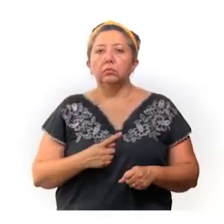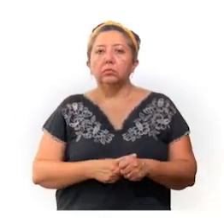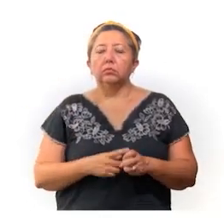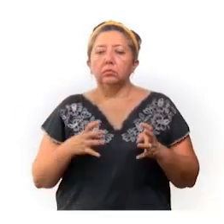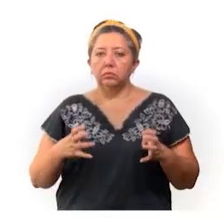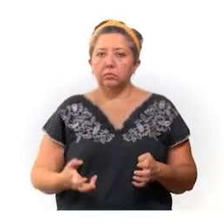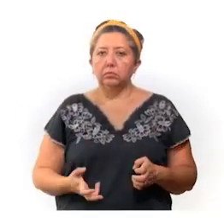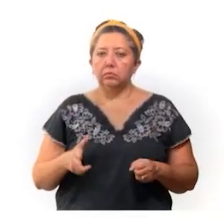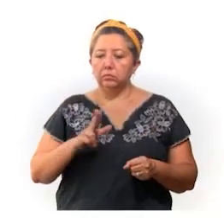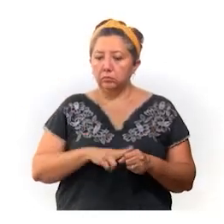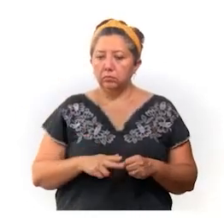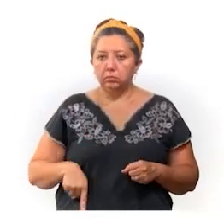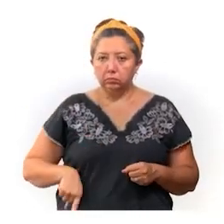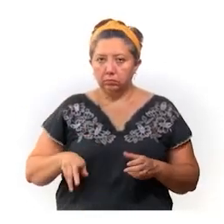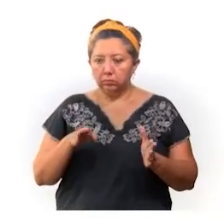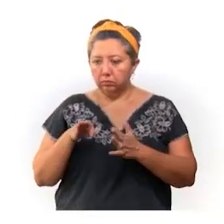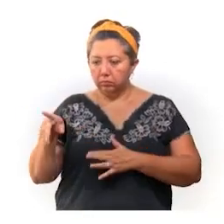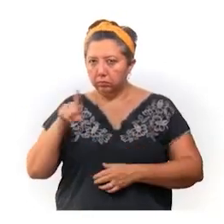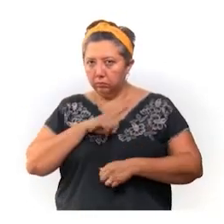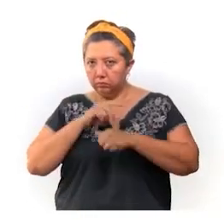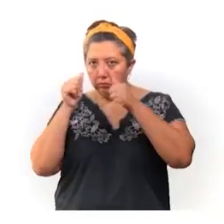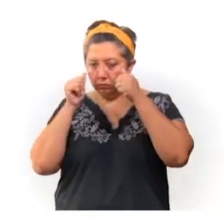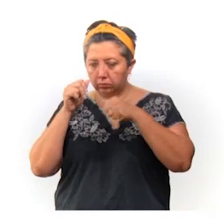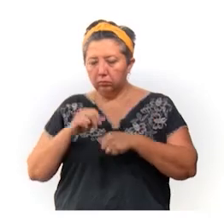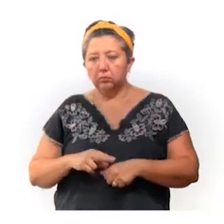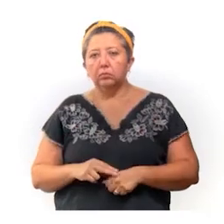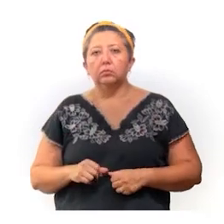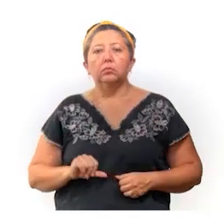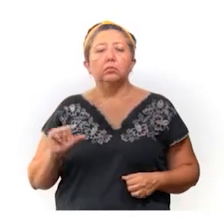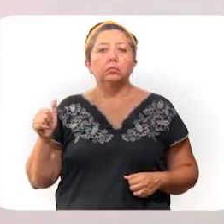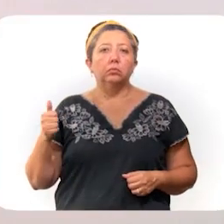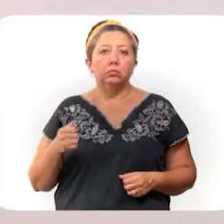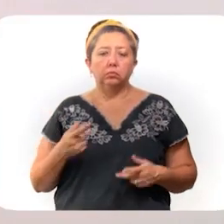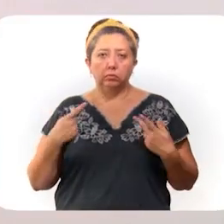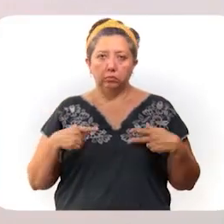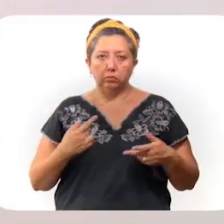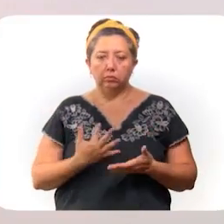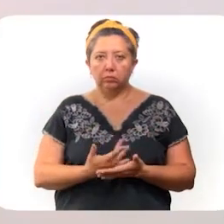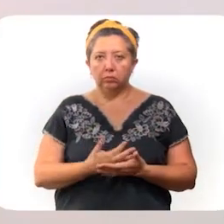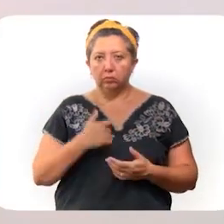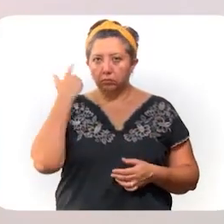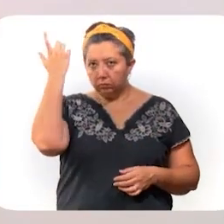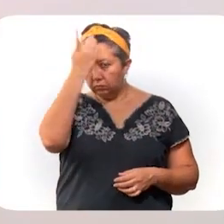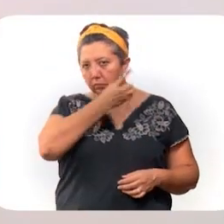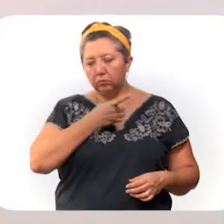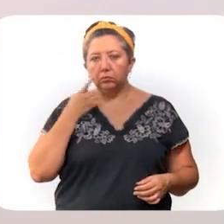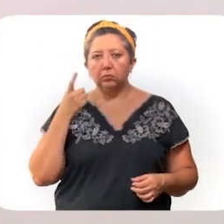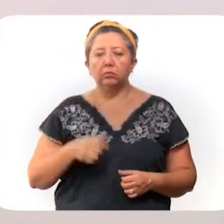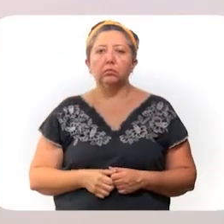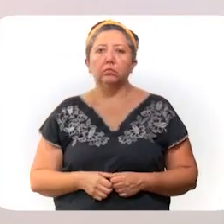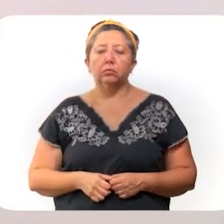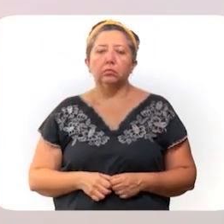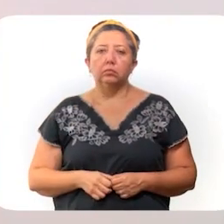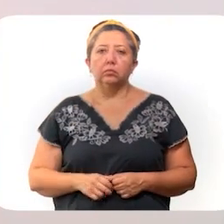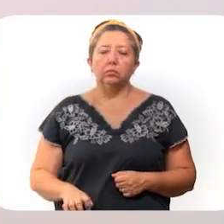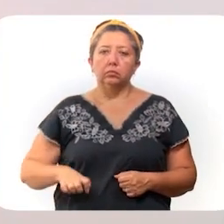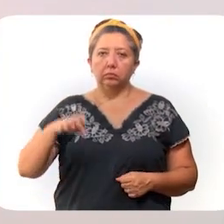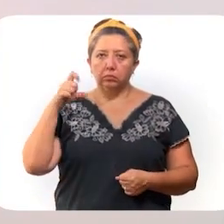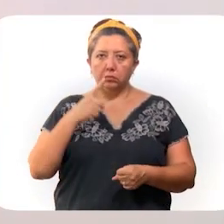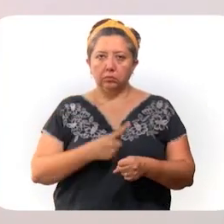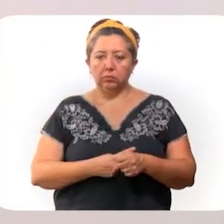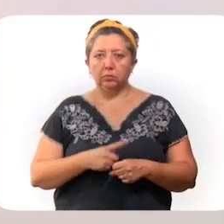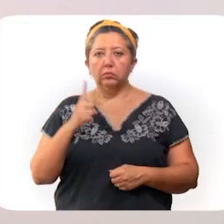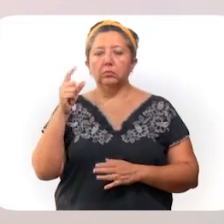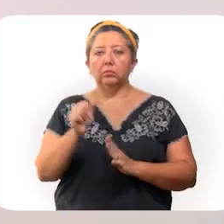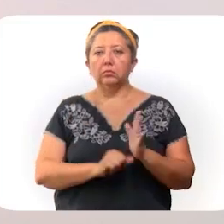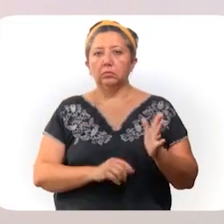casos positivos están en hospitales públicos y en aislamiento total. Hay otros pacientes a la espera de diagnóstico. El rango de